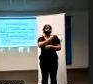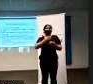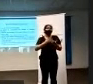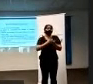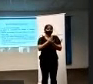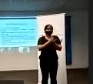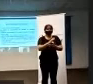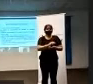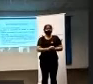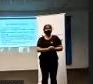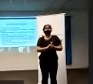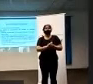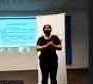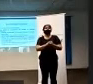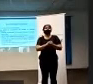seguridad, tolerabilidad e